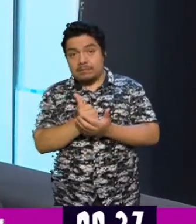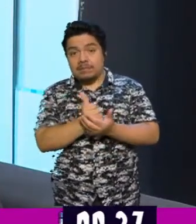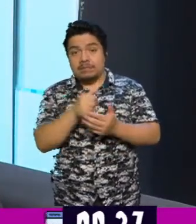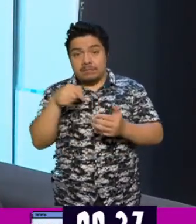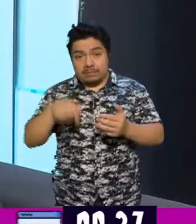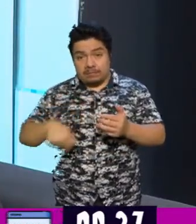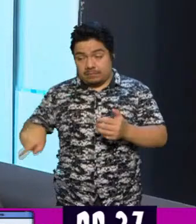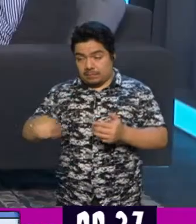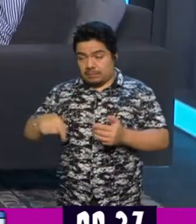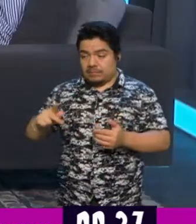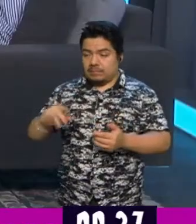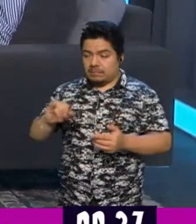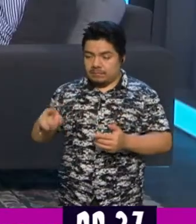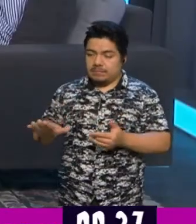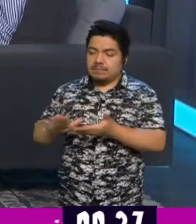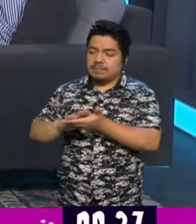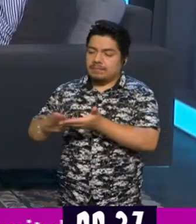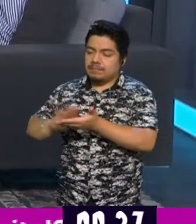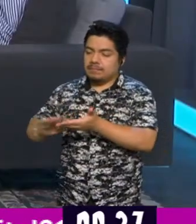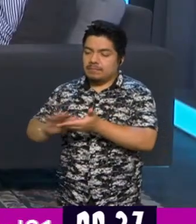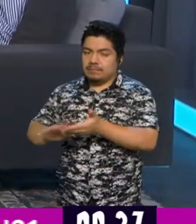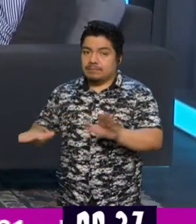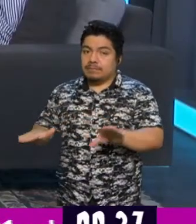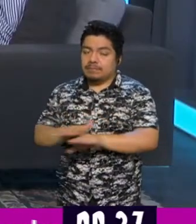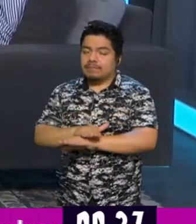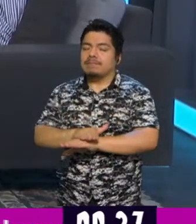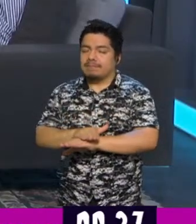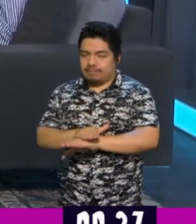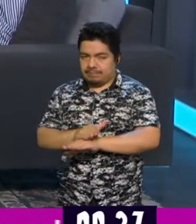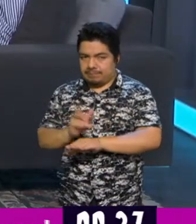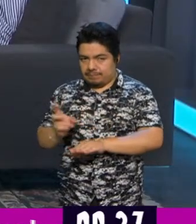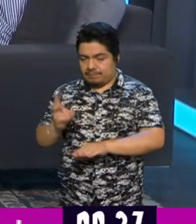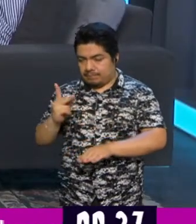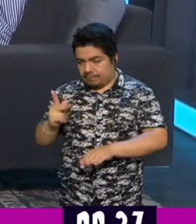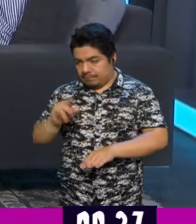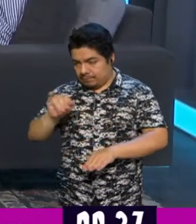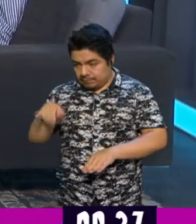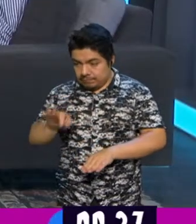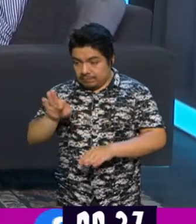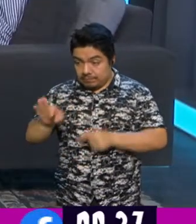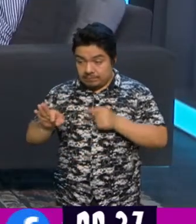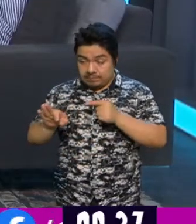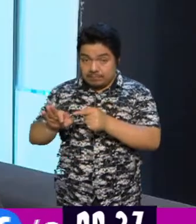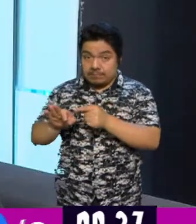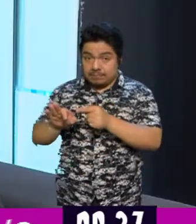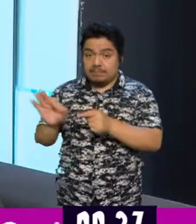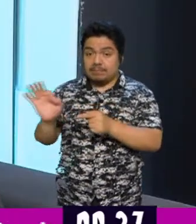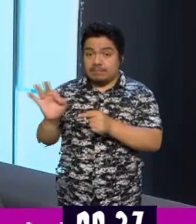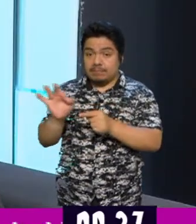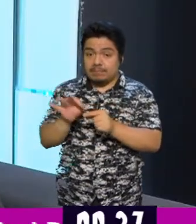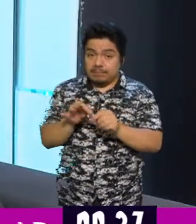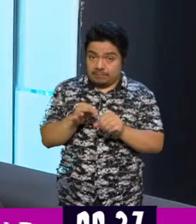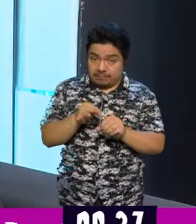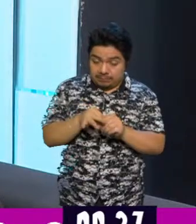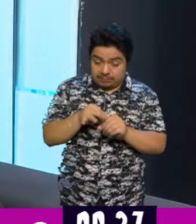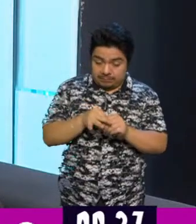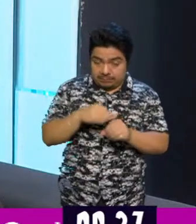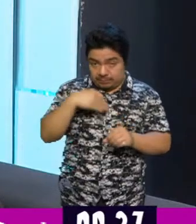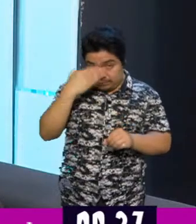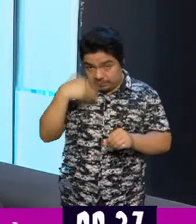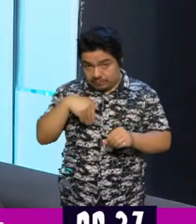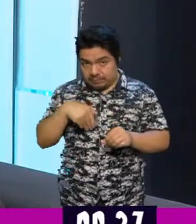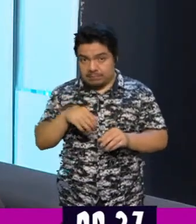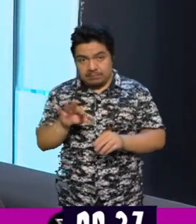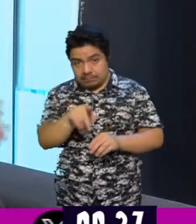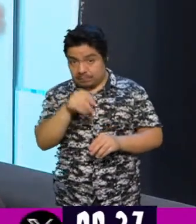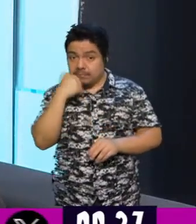poder. Claro, entonces esta reforma del Poder Judicial tiene que ver con esa posibilidad de que votemos, quienes lo consideremos